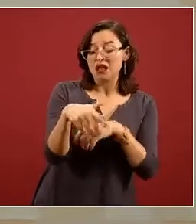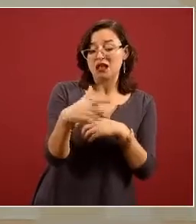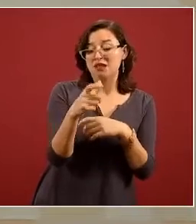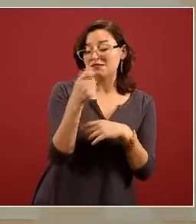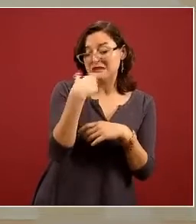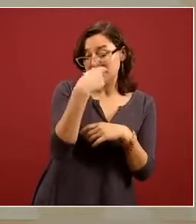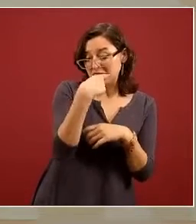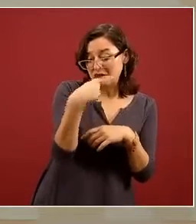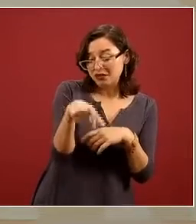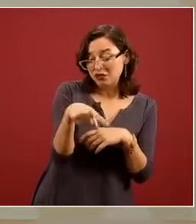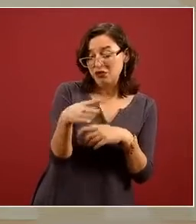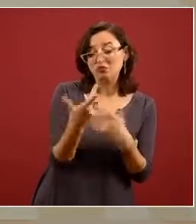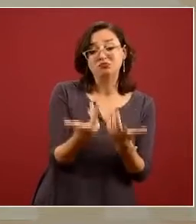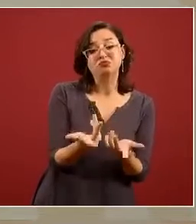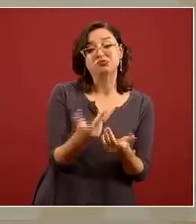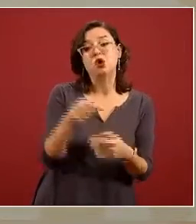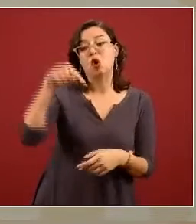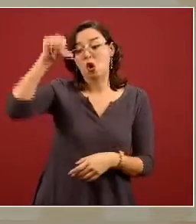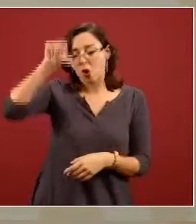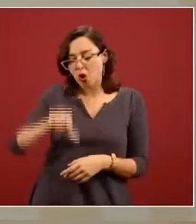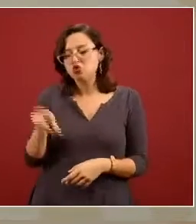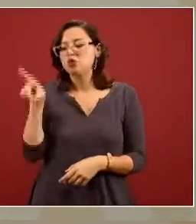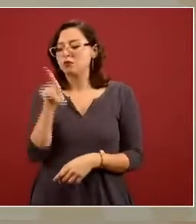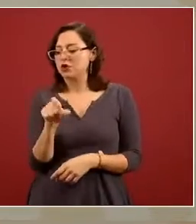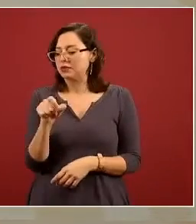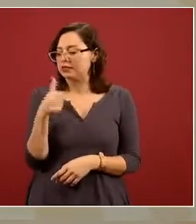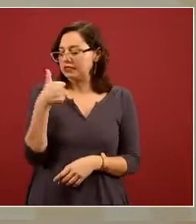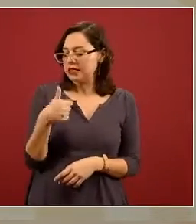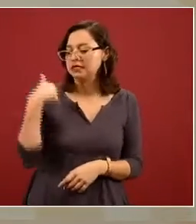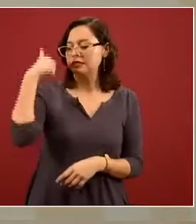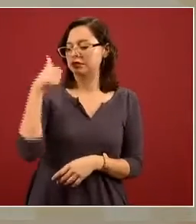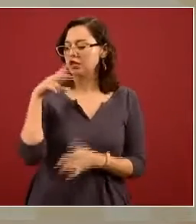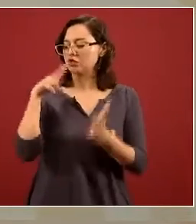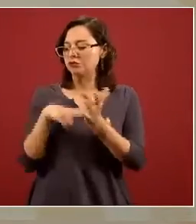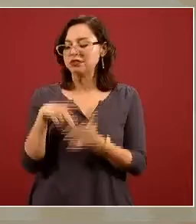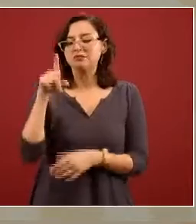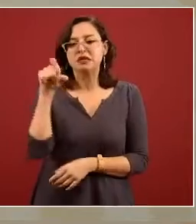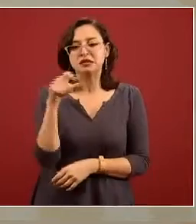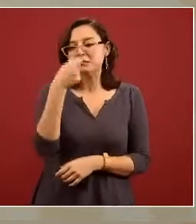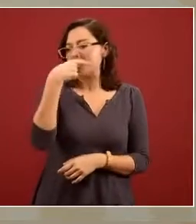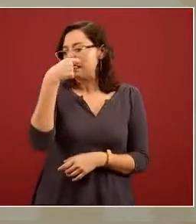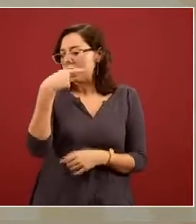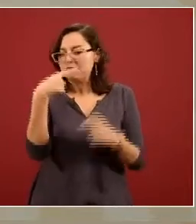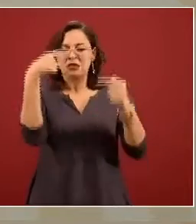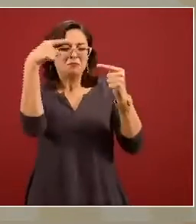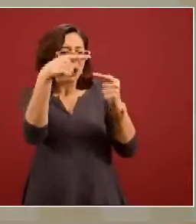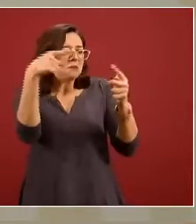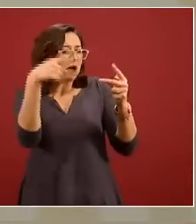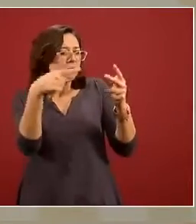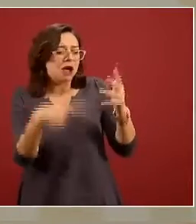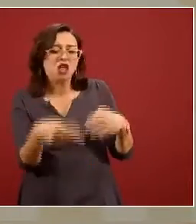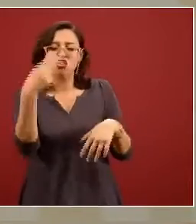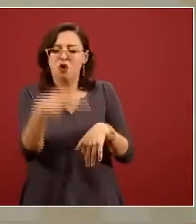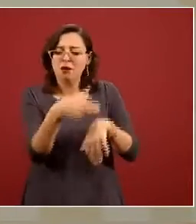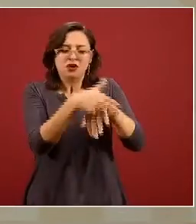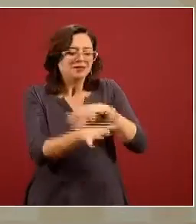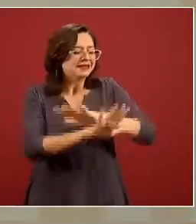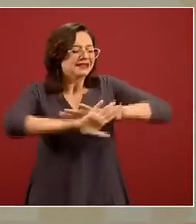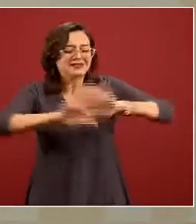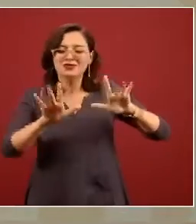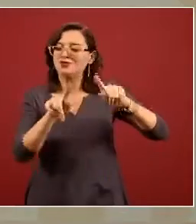domingo 26 de abril de 2020, hasta este momento no existe tratamiento